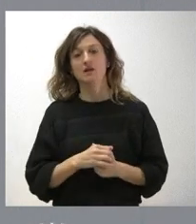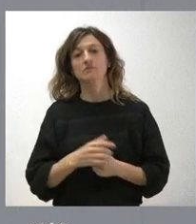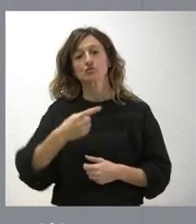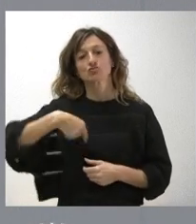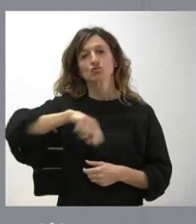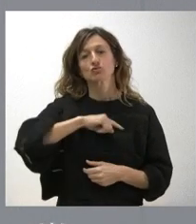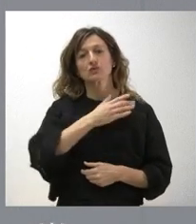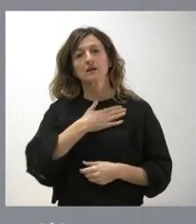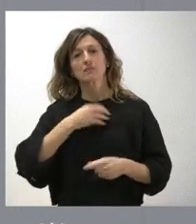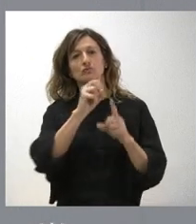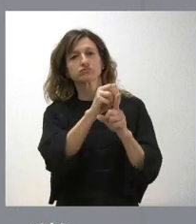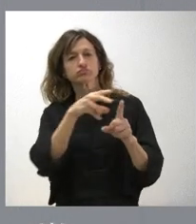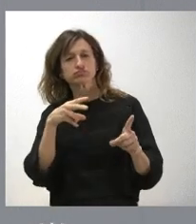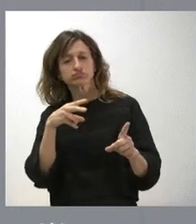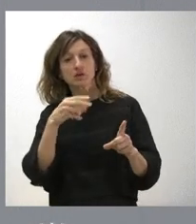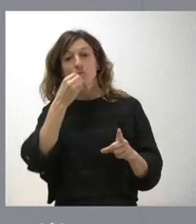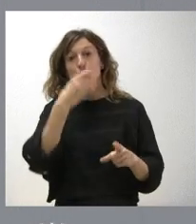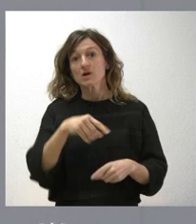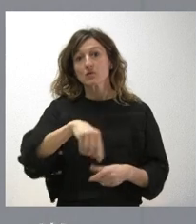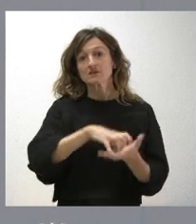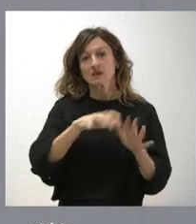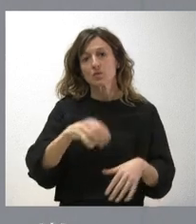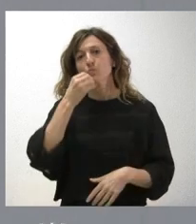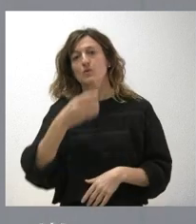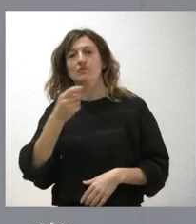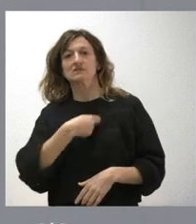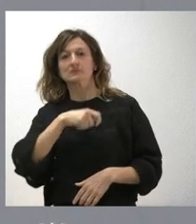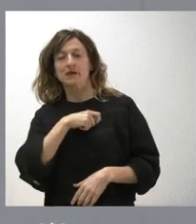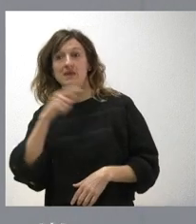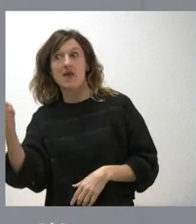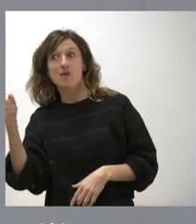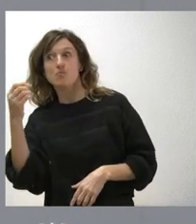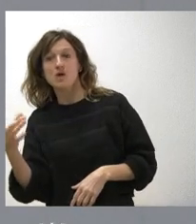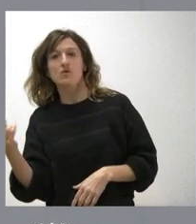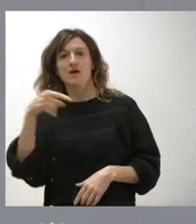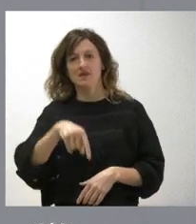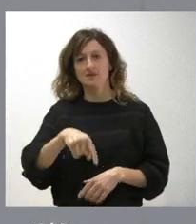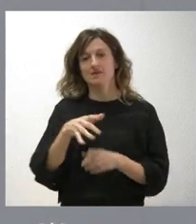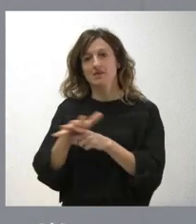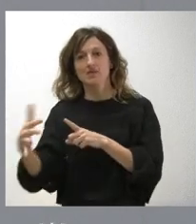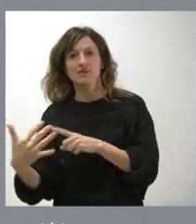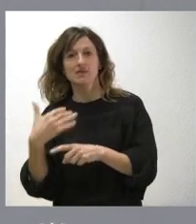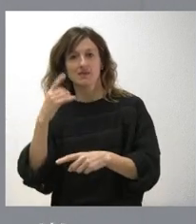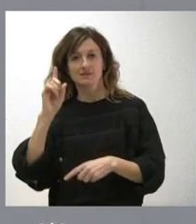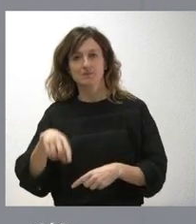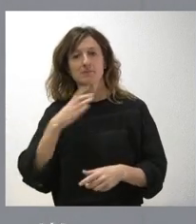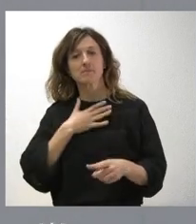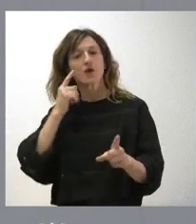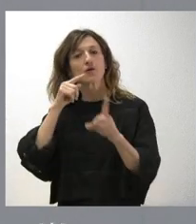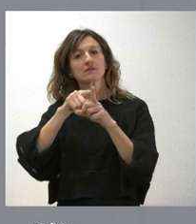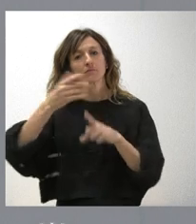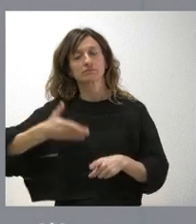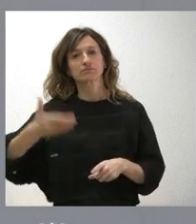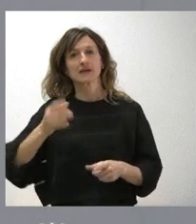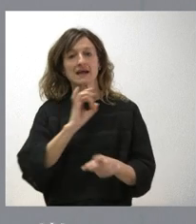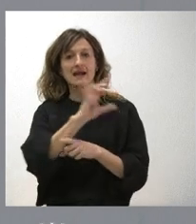desde una perspectiva de que lo que es bueno para Castilla y león es bueno para España lo que es bueno para España es también bueno para Castilla y León Ese es el objetivo fundamental de estas